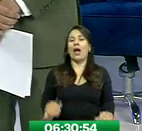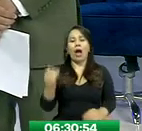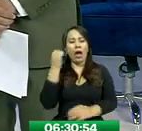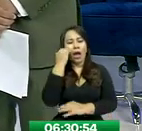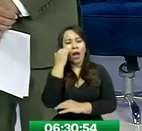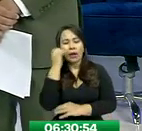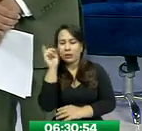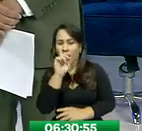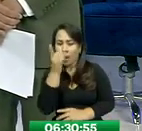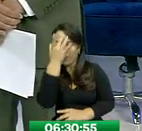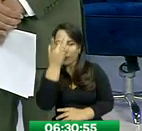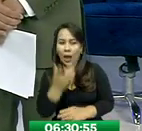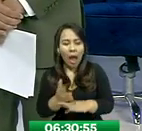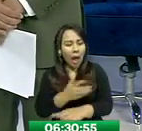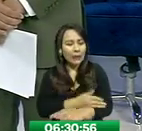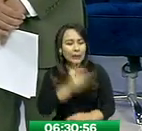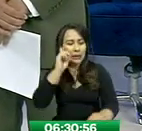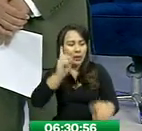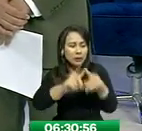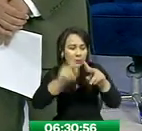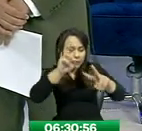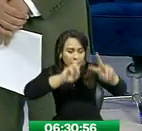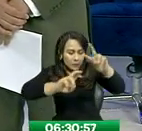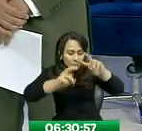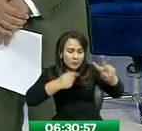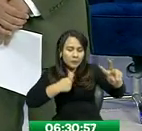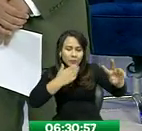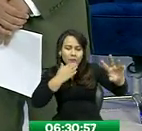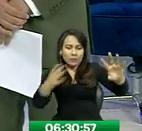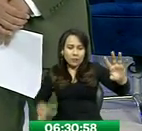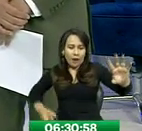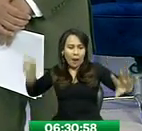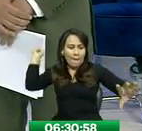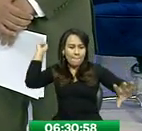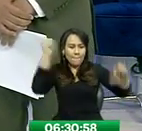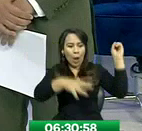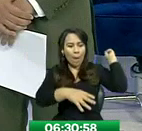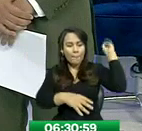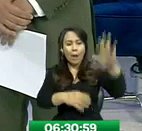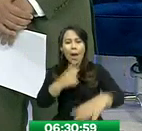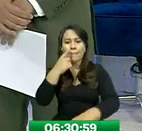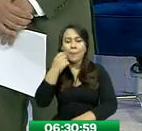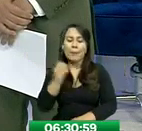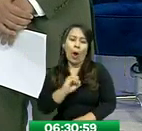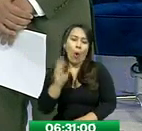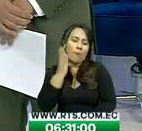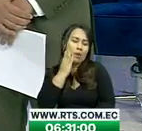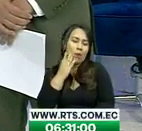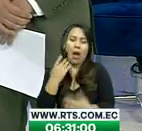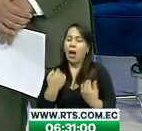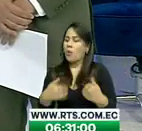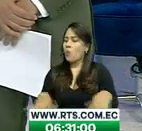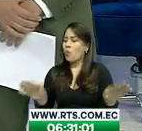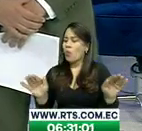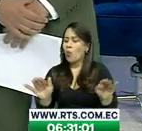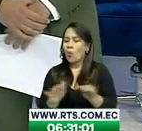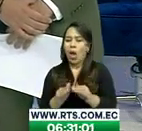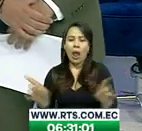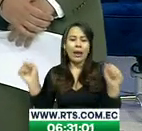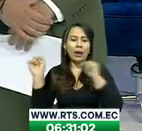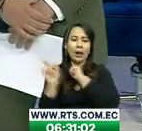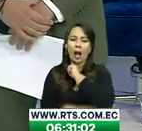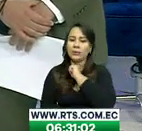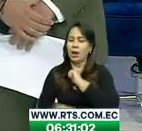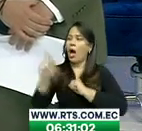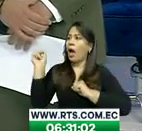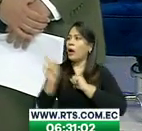con alevosía y con mucho criterio de lo que hacía, agredir al padre o a la madre, debe ser castigado. Claro que sí, indudablemente